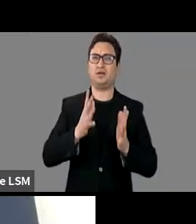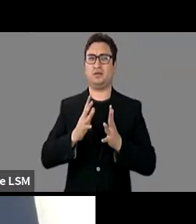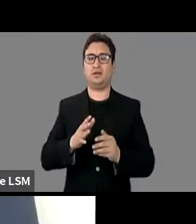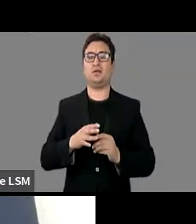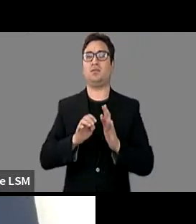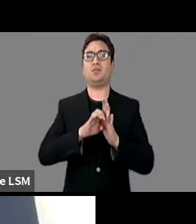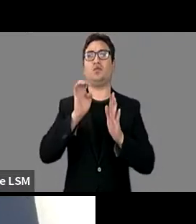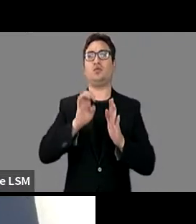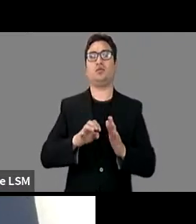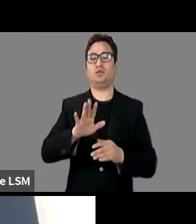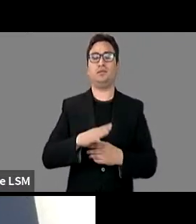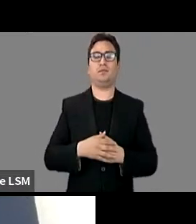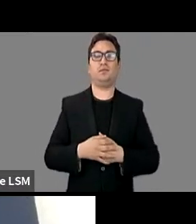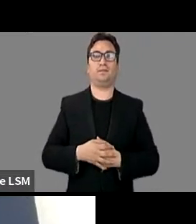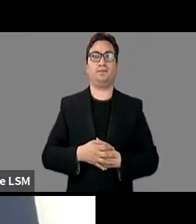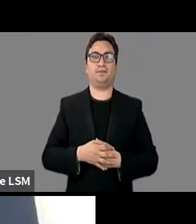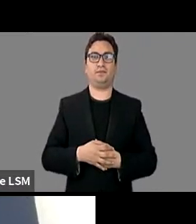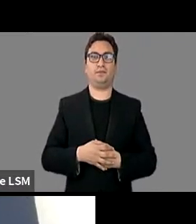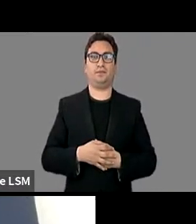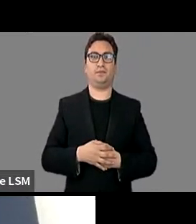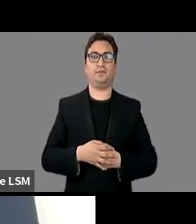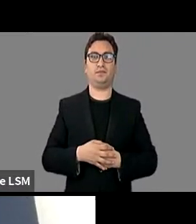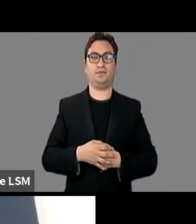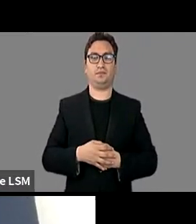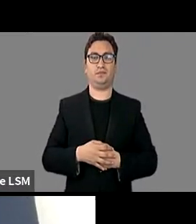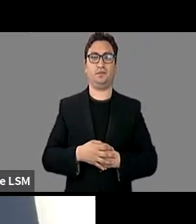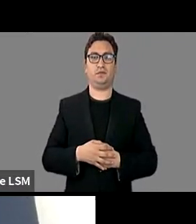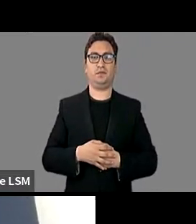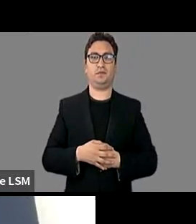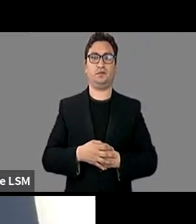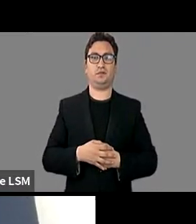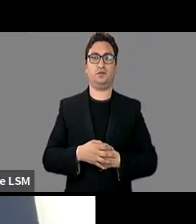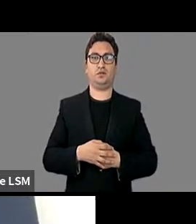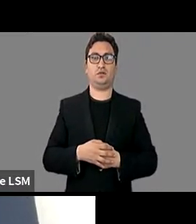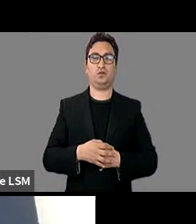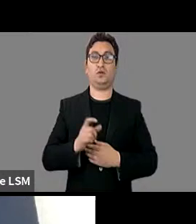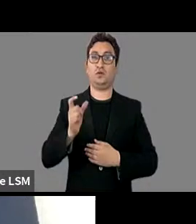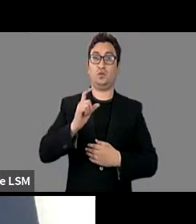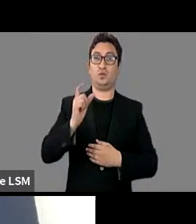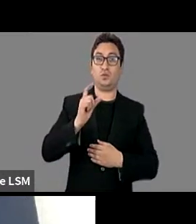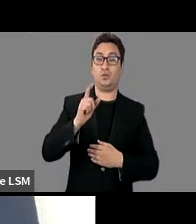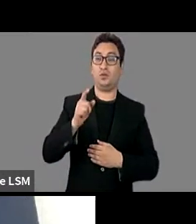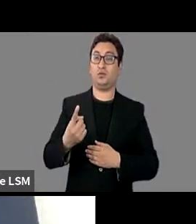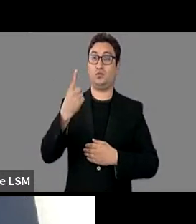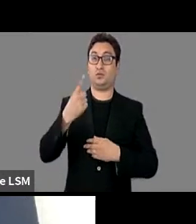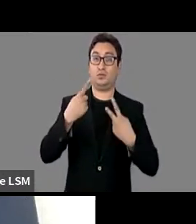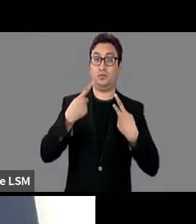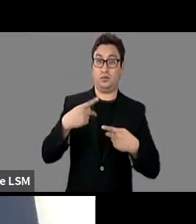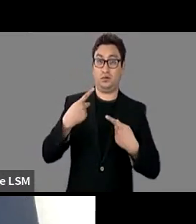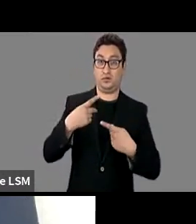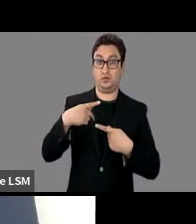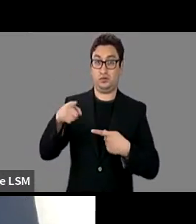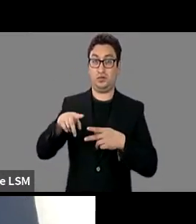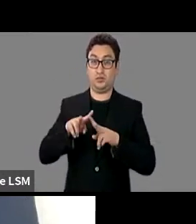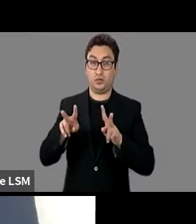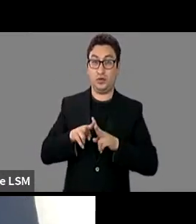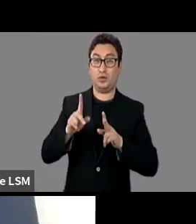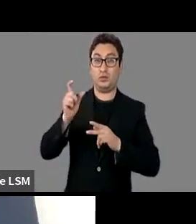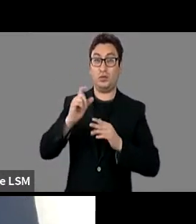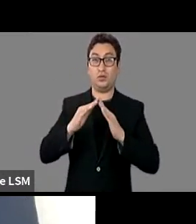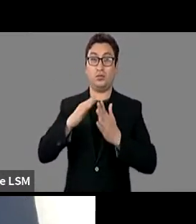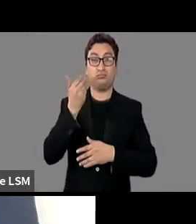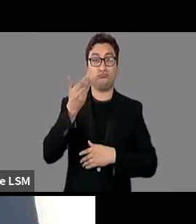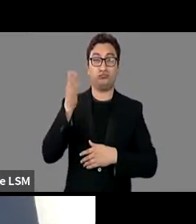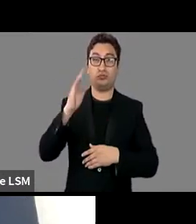en tratándose de lanzamientos donde estaba inmiscuida una persona en estado de vulnerabilidad, nosotros,